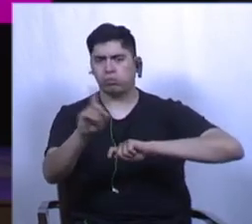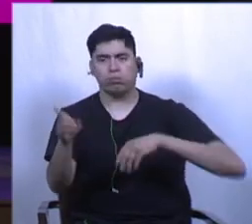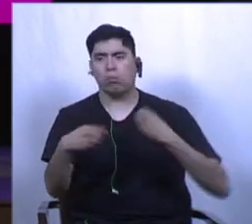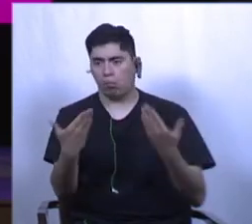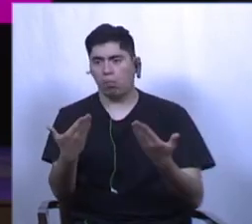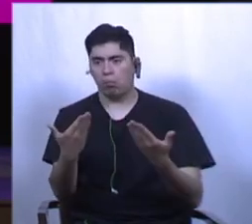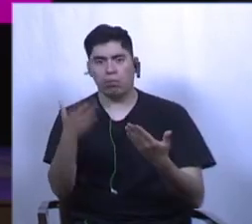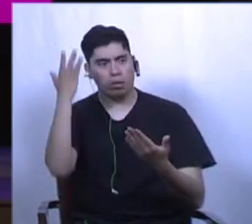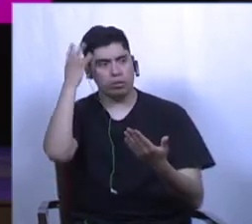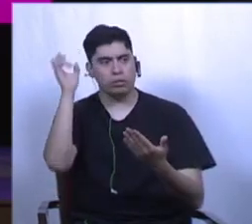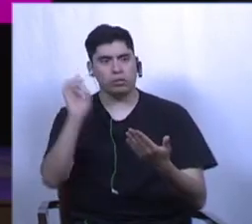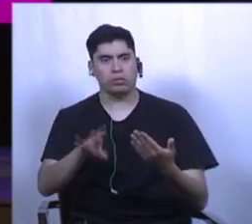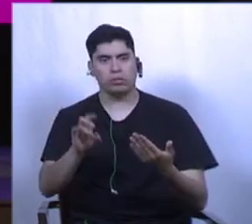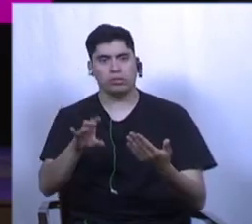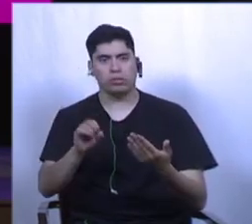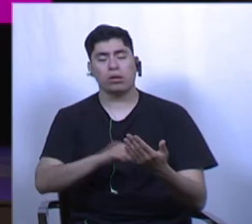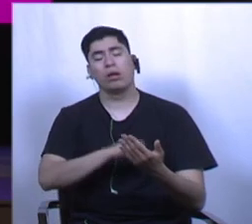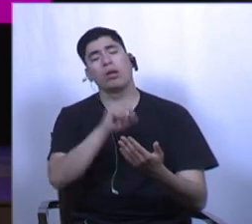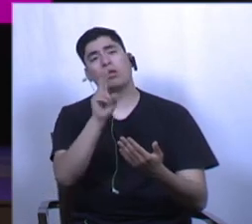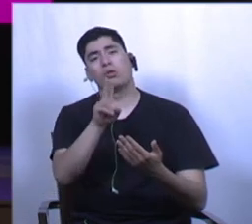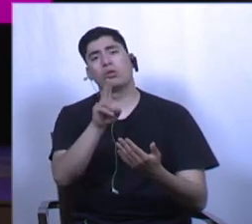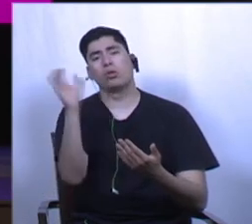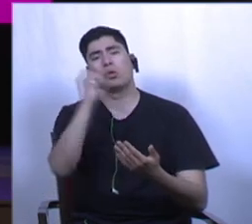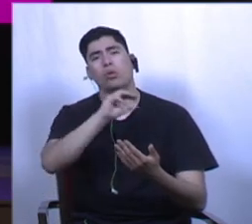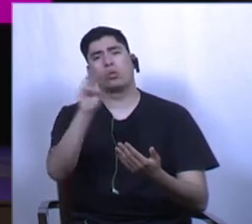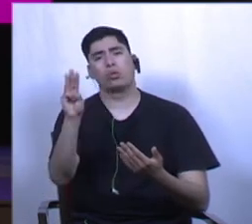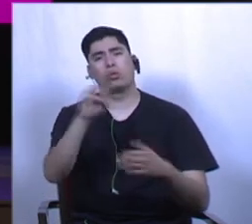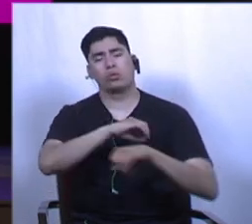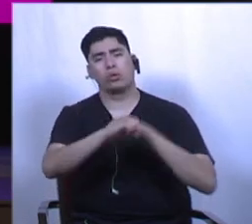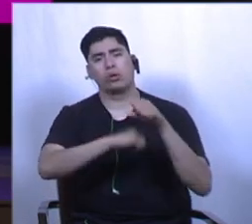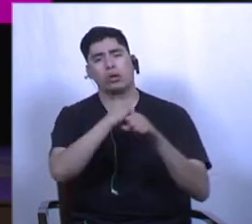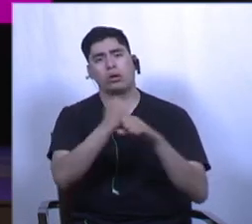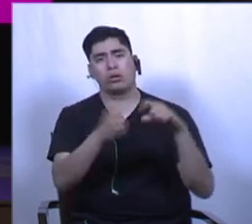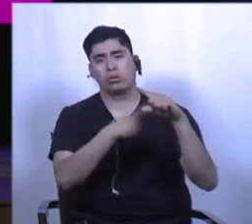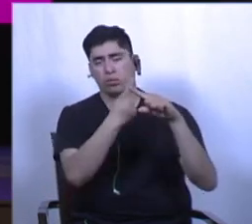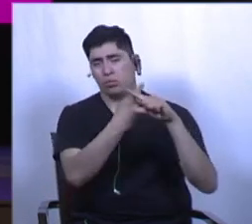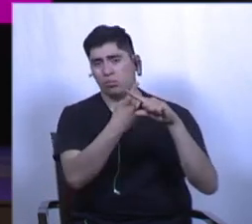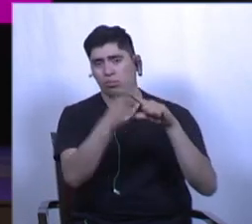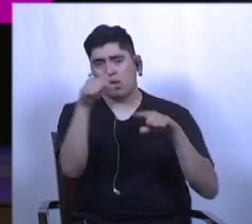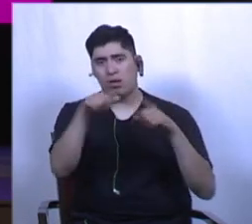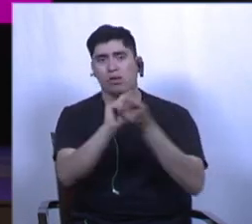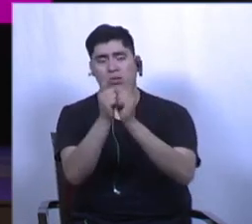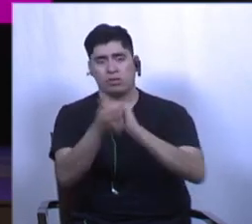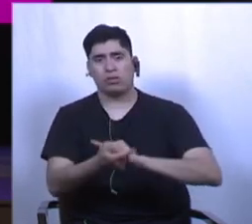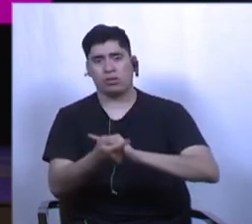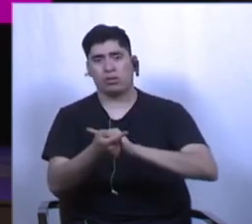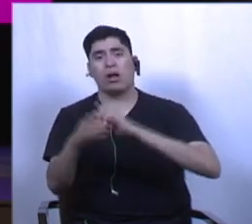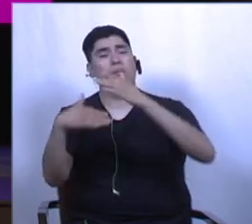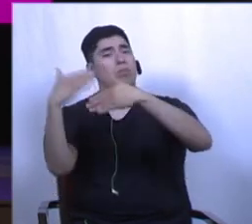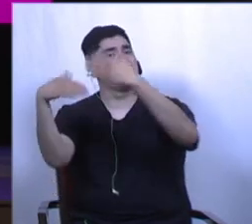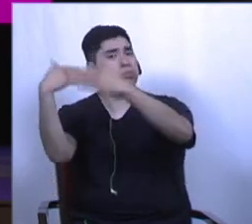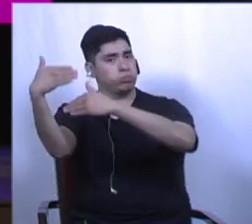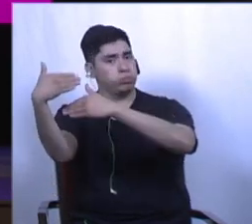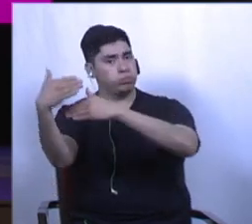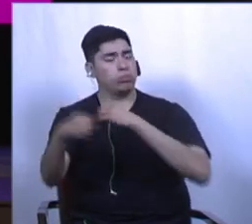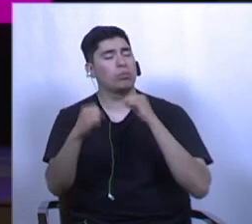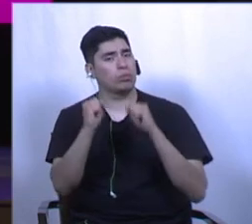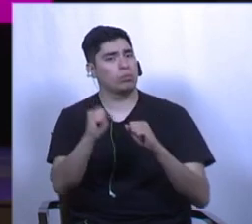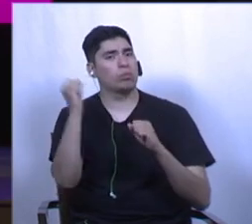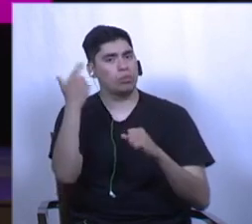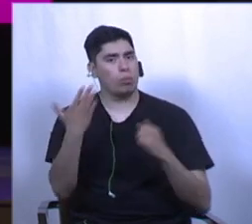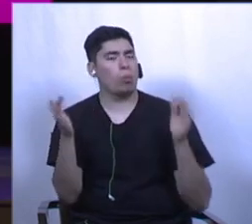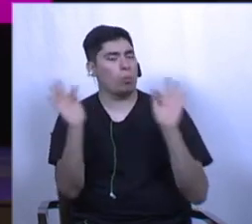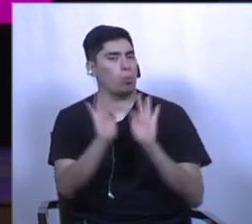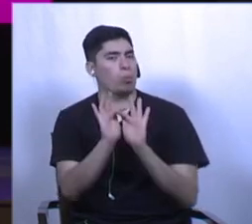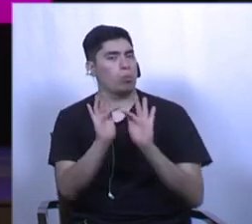Ya se sabe. En 2 o 3 años más vamos a saber si este cambio son progresivos y si puede funcionar. Si volvemos